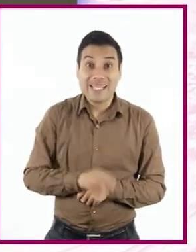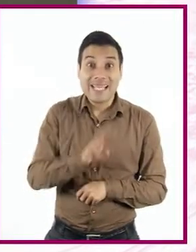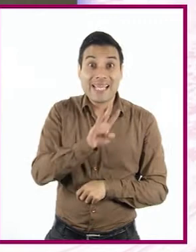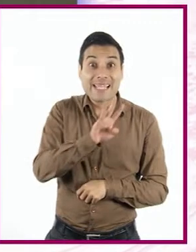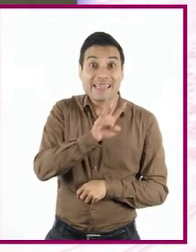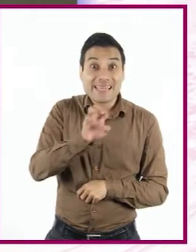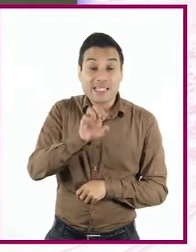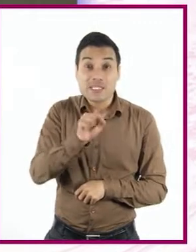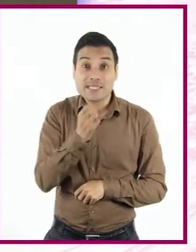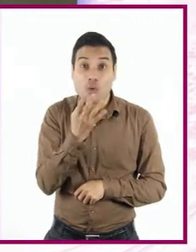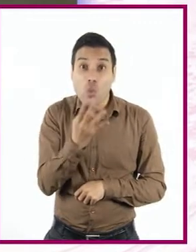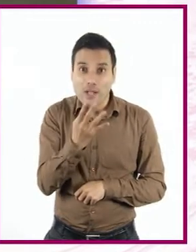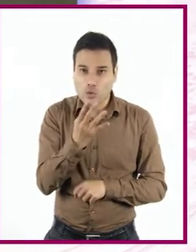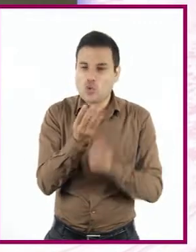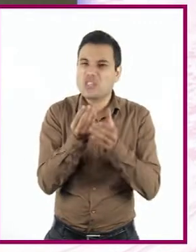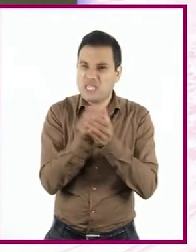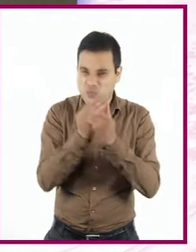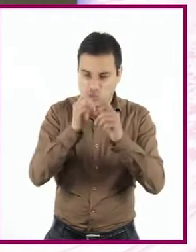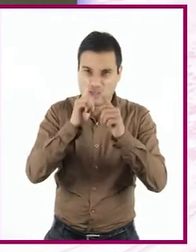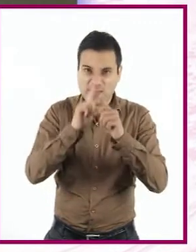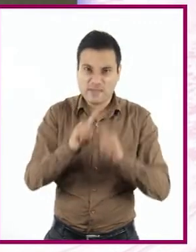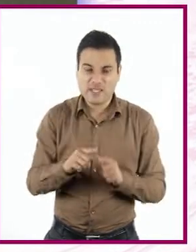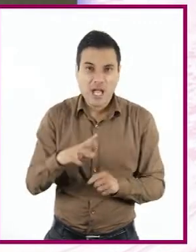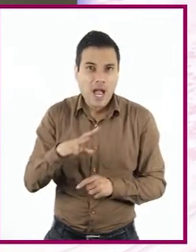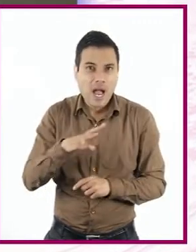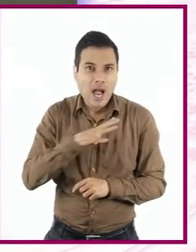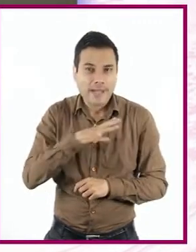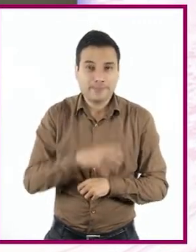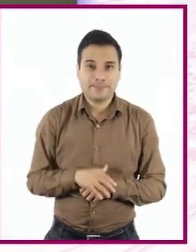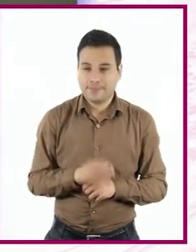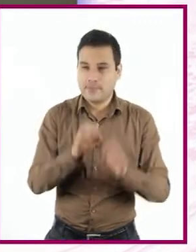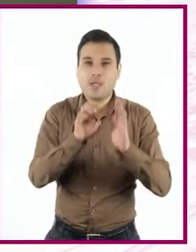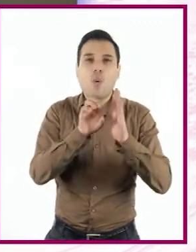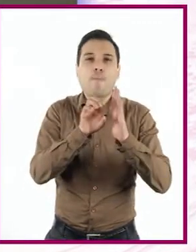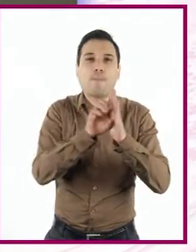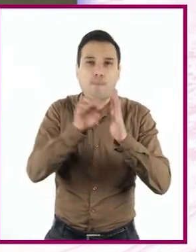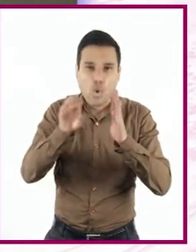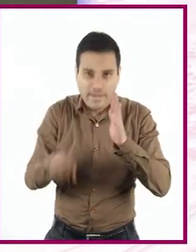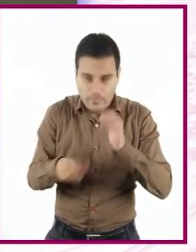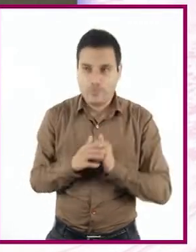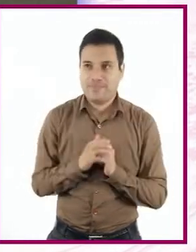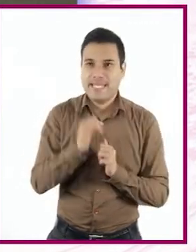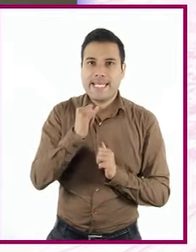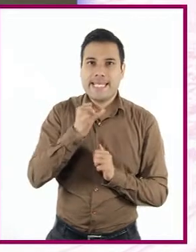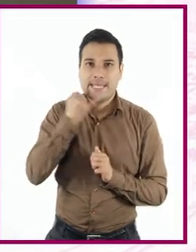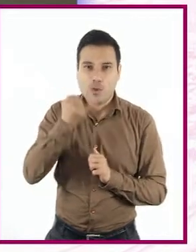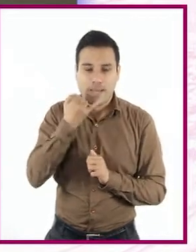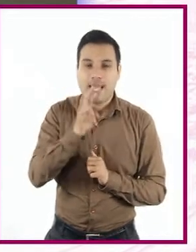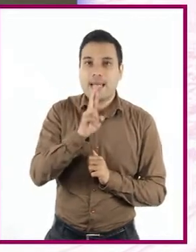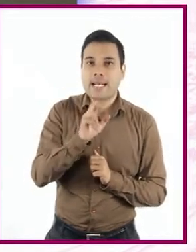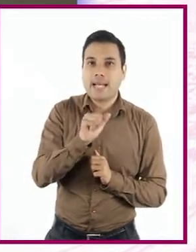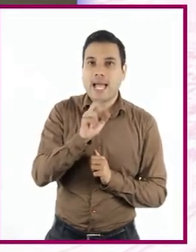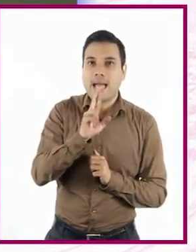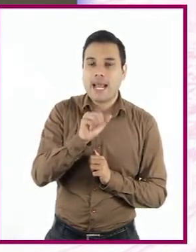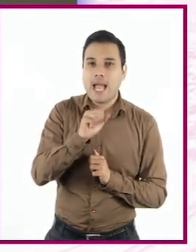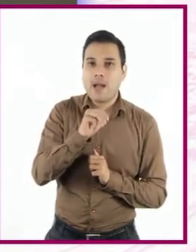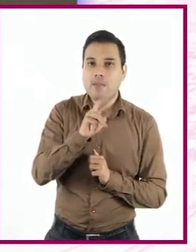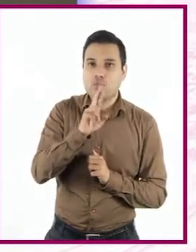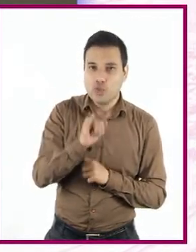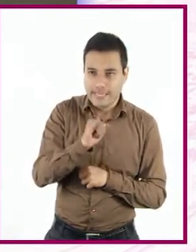364 variantes muy diferentes entre sí. Por ejemplo, los idiomas rarámuri,